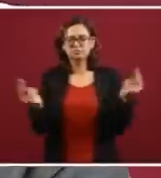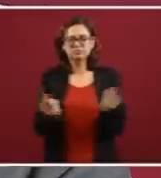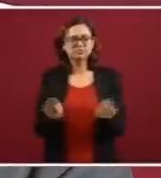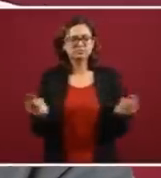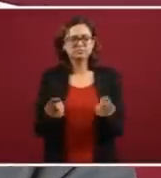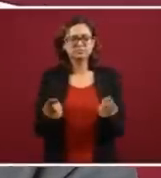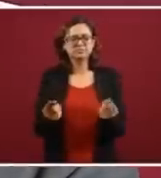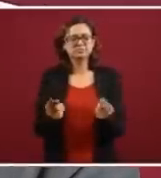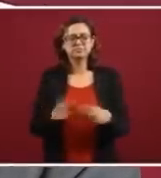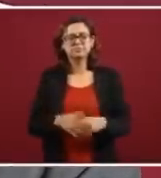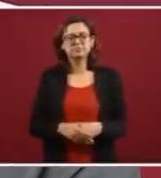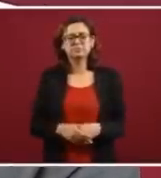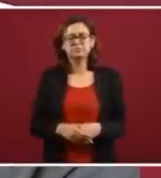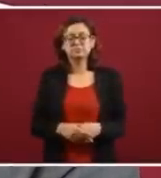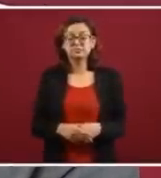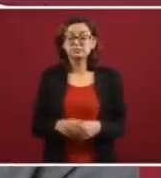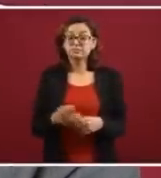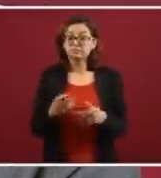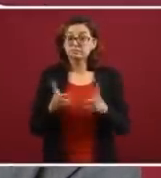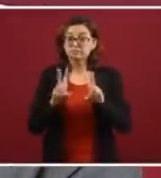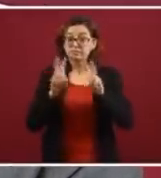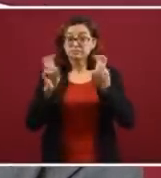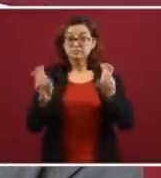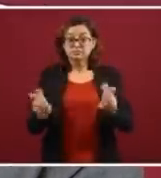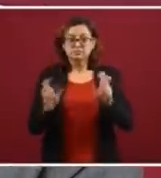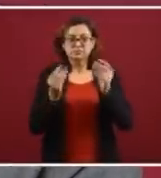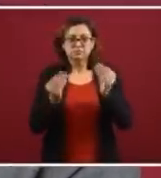Esto es muy importante.